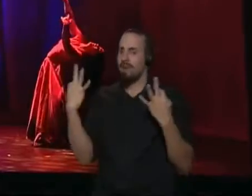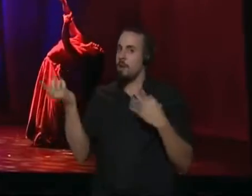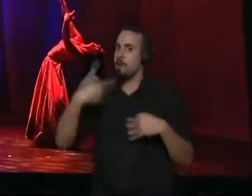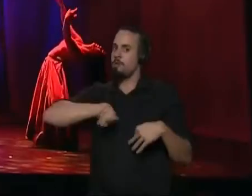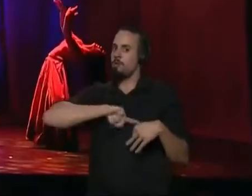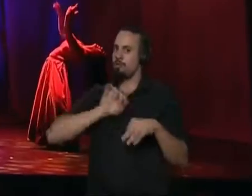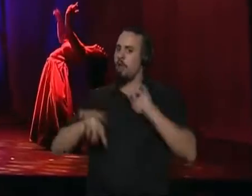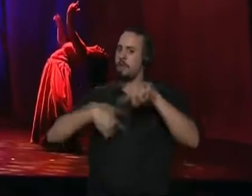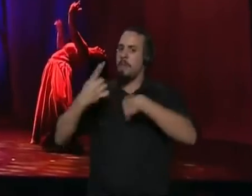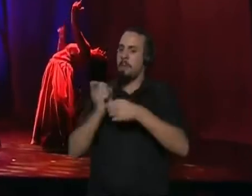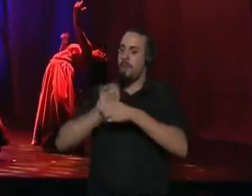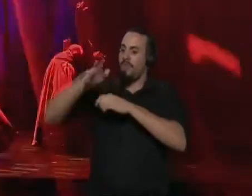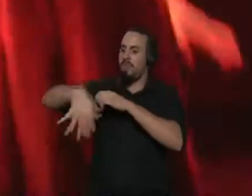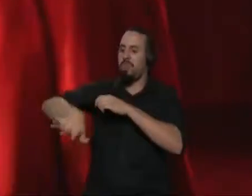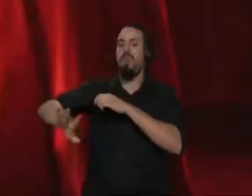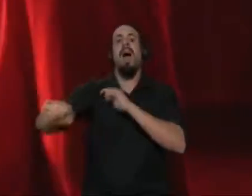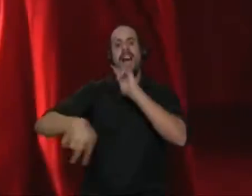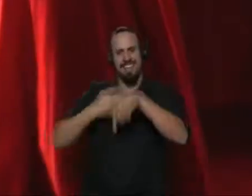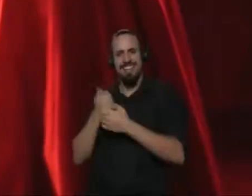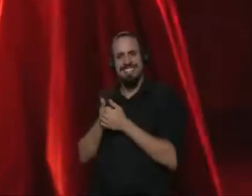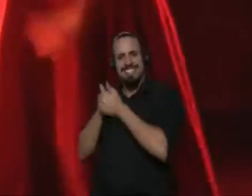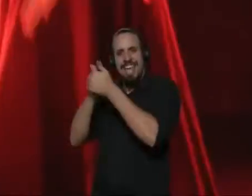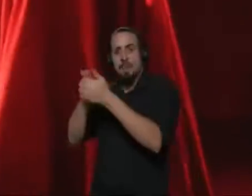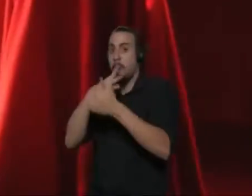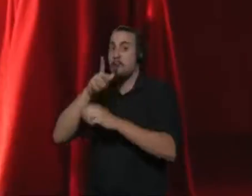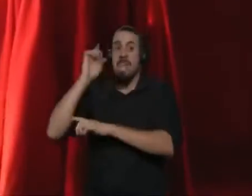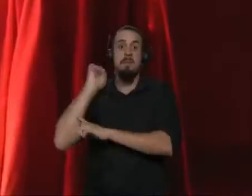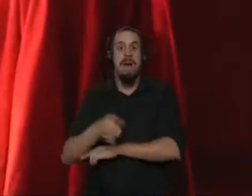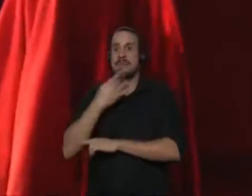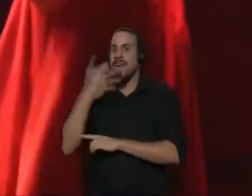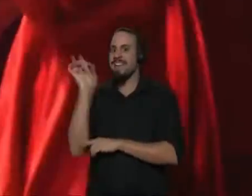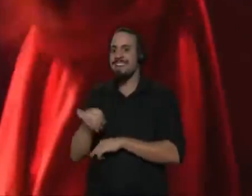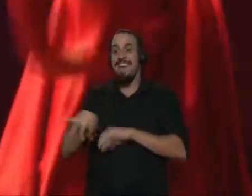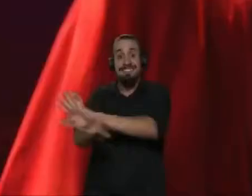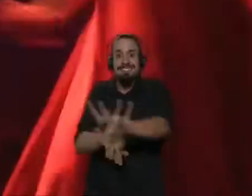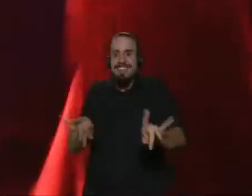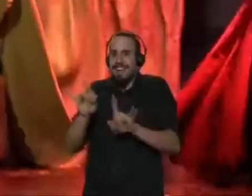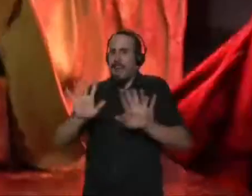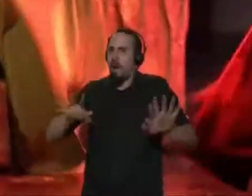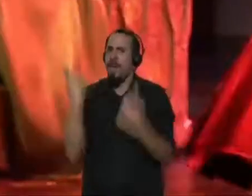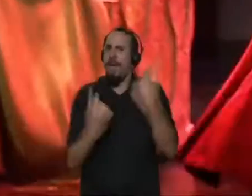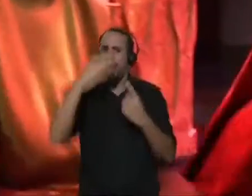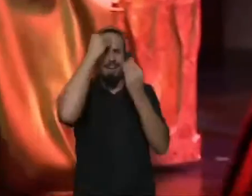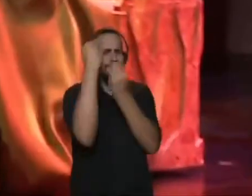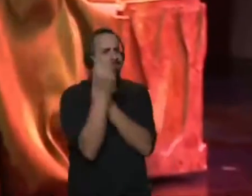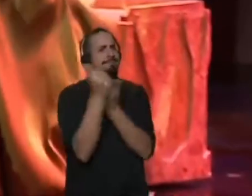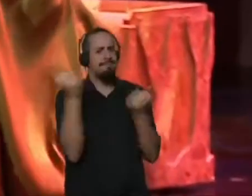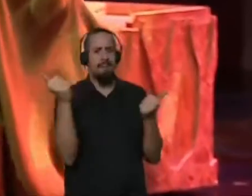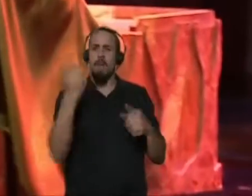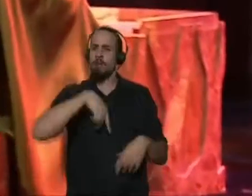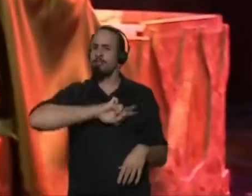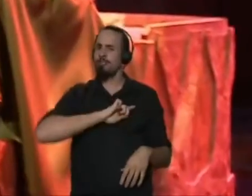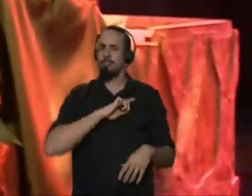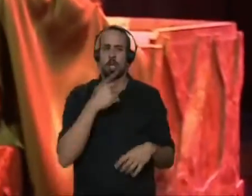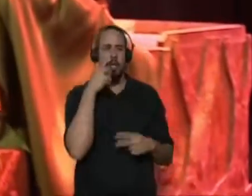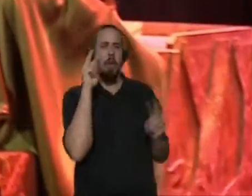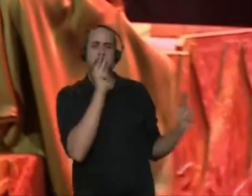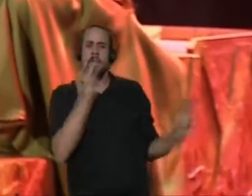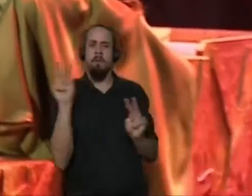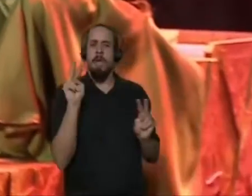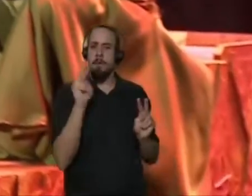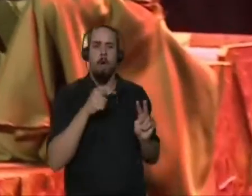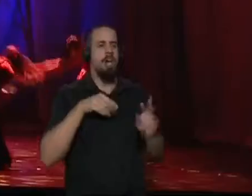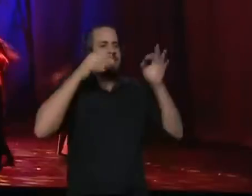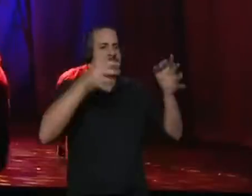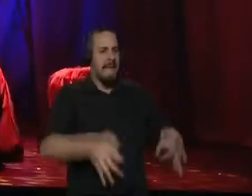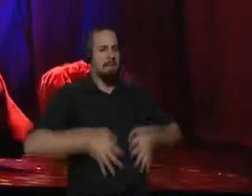su huella, porque la que manda es ella, aunque a veces lo olvidemos. Nos toca, testigos rudos, nunca